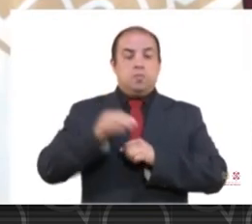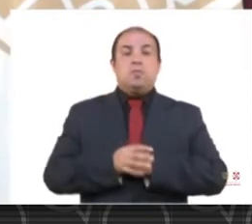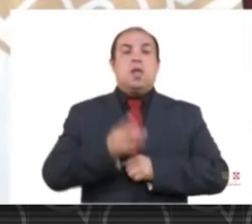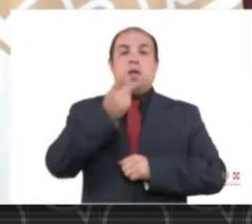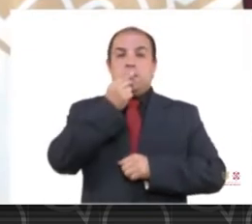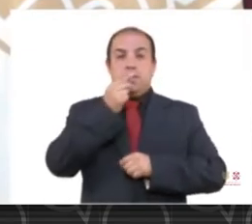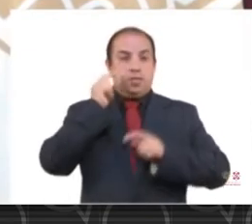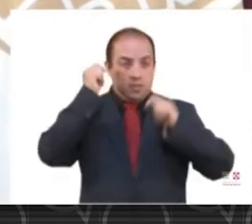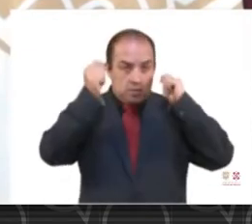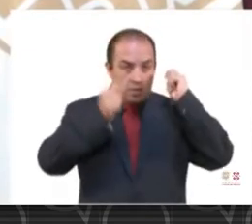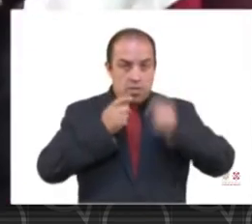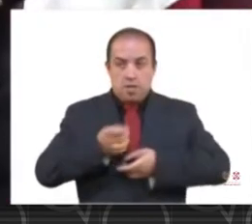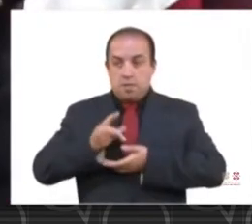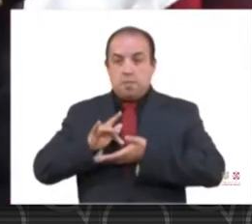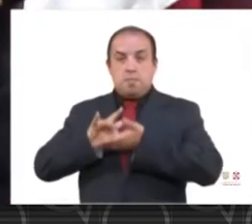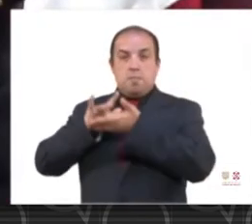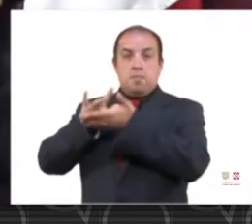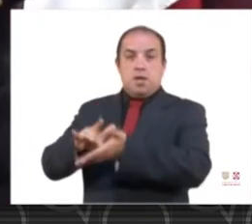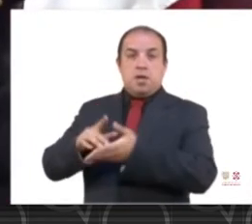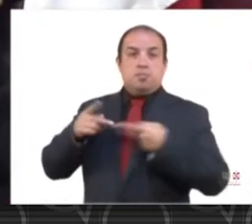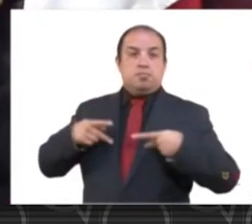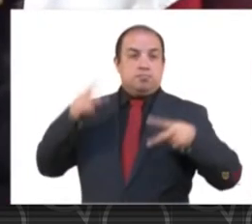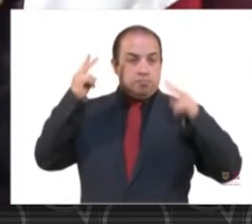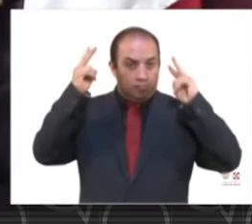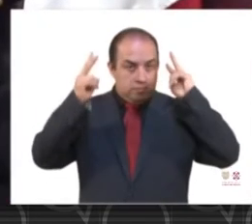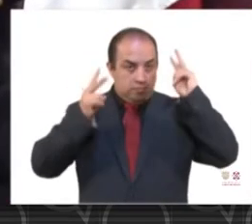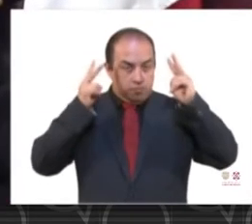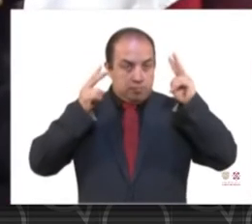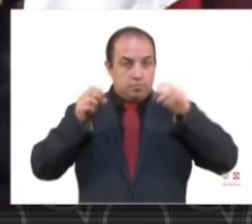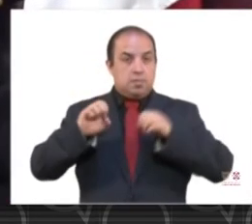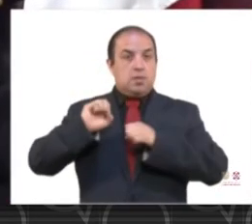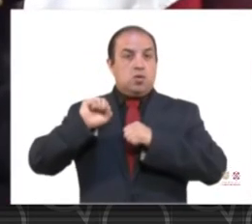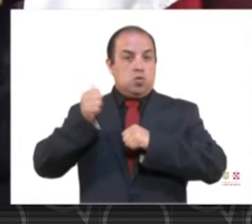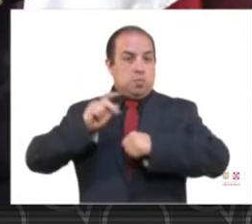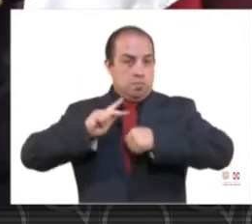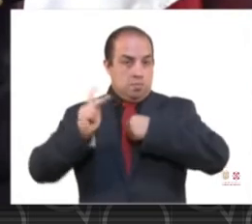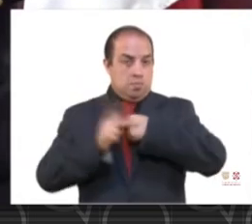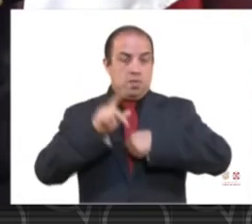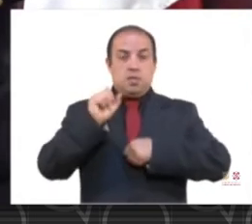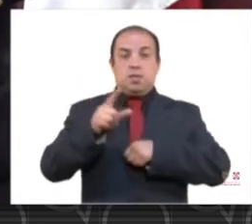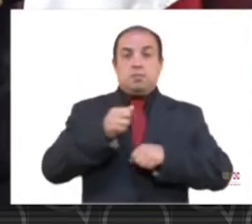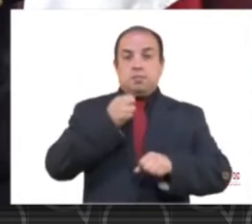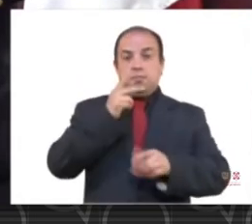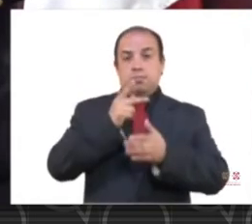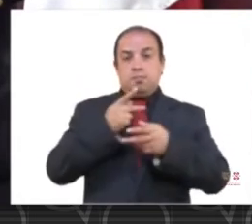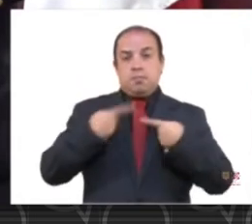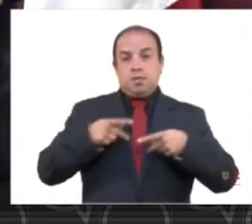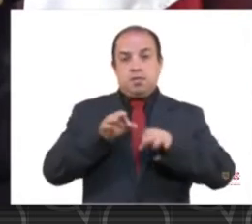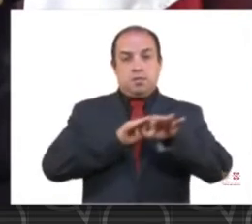Turística para brindar apoyo a visitantes extranjeros, así como el personal de la Subsecretaría